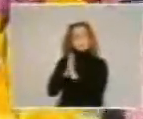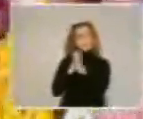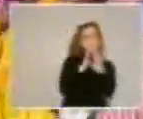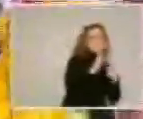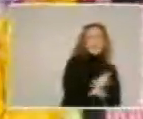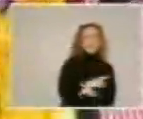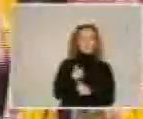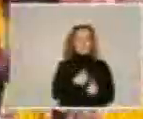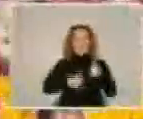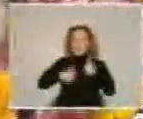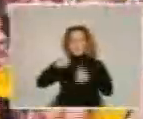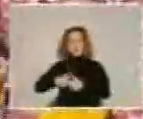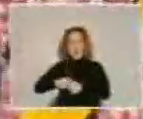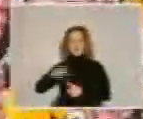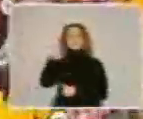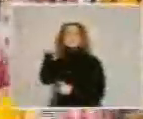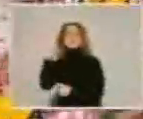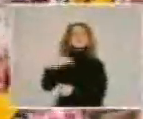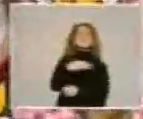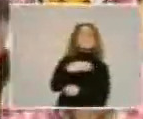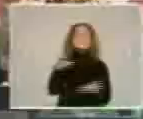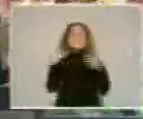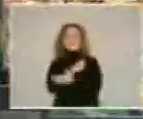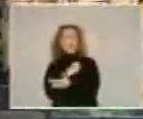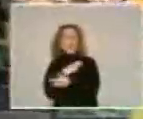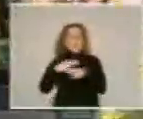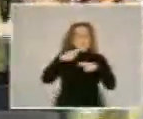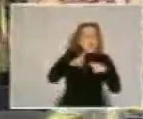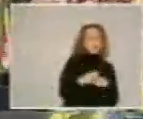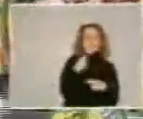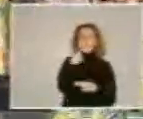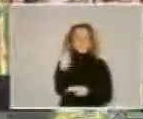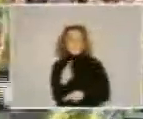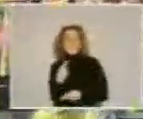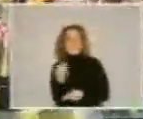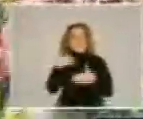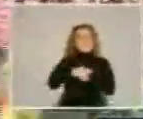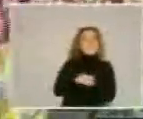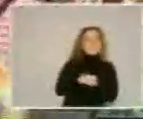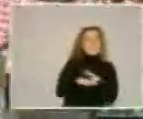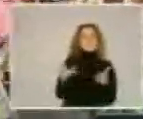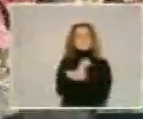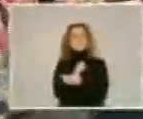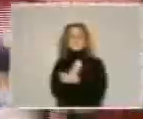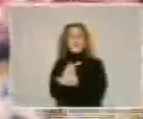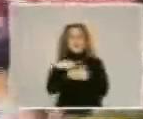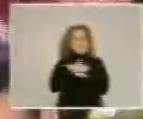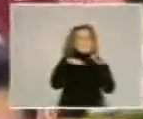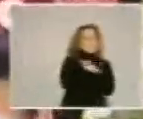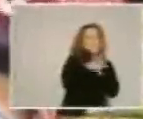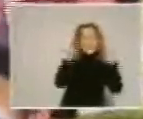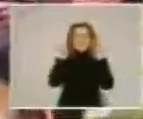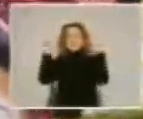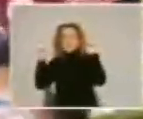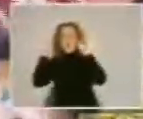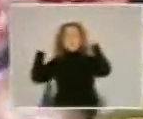fallos del jurado. De Paulino, de Bermúdez y de tanto iluminado. De licencia bajo mesa, de los casos archivados. Campaña